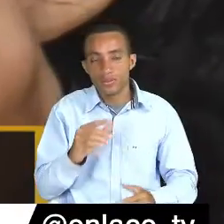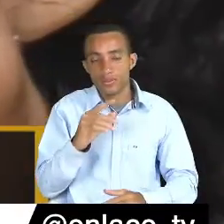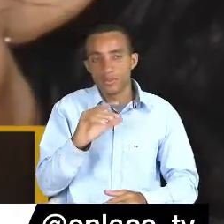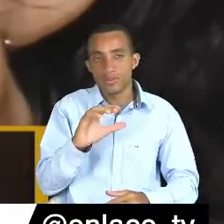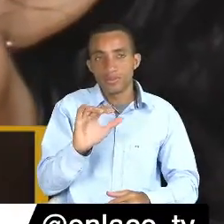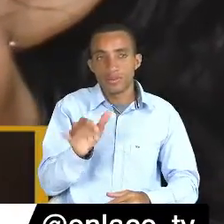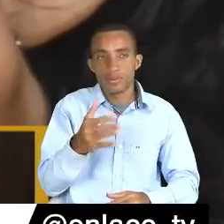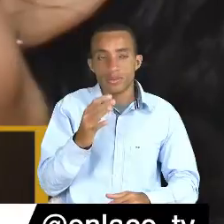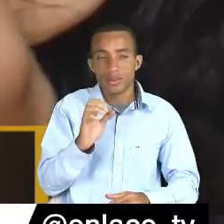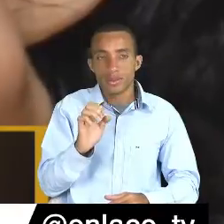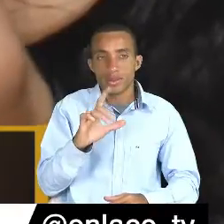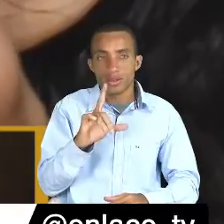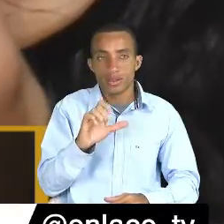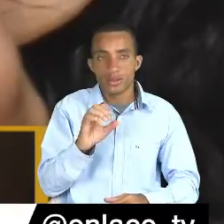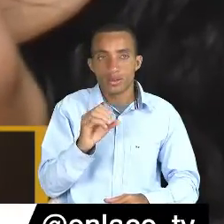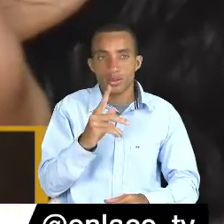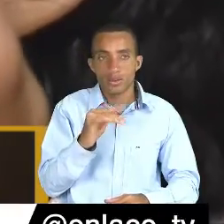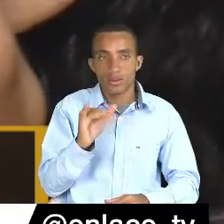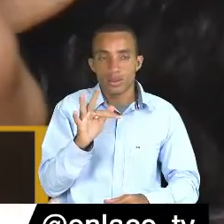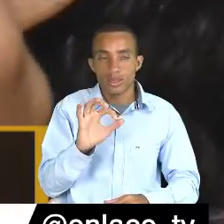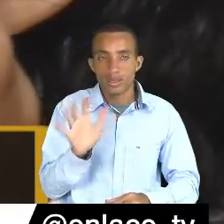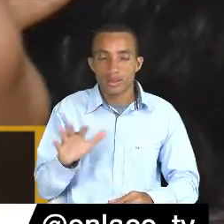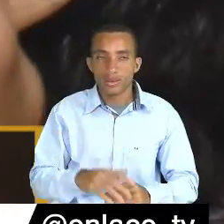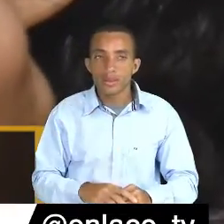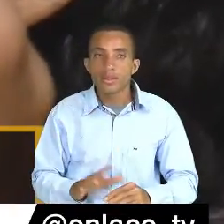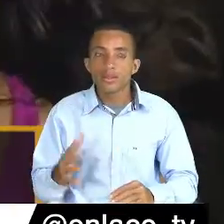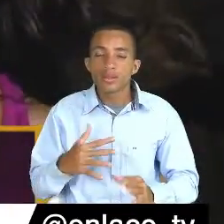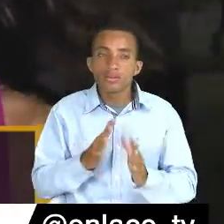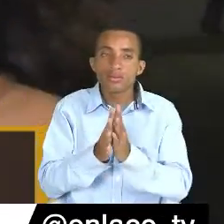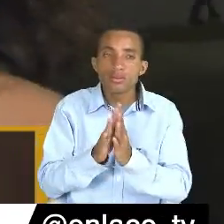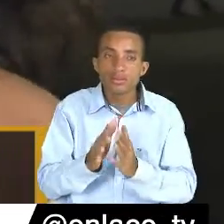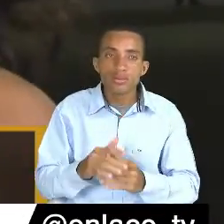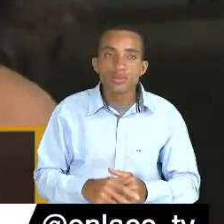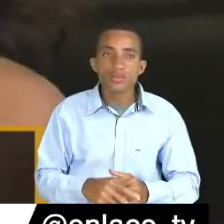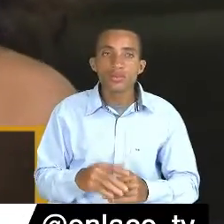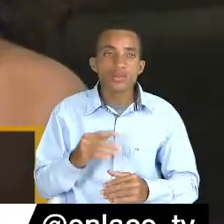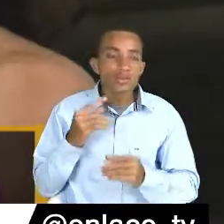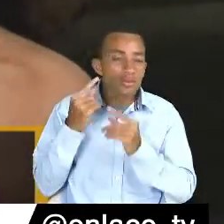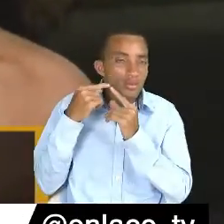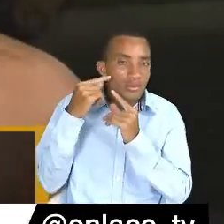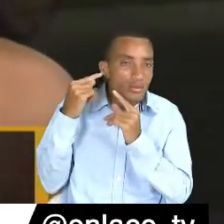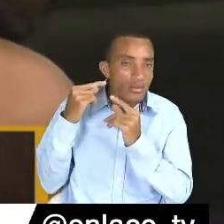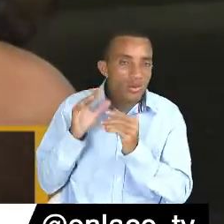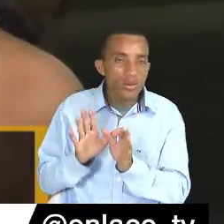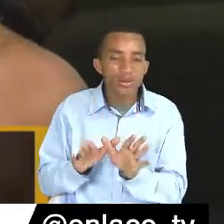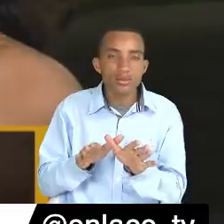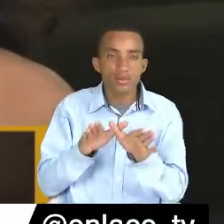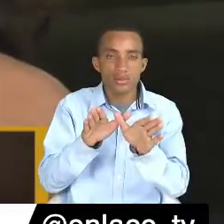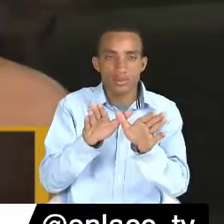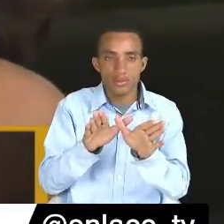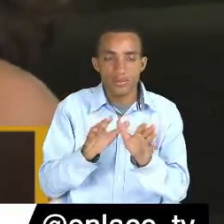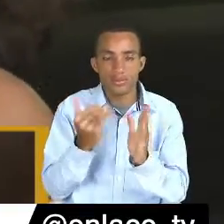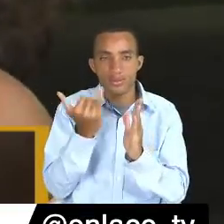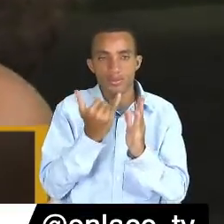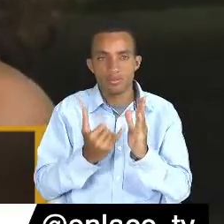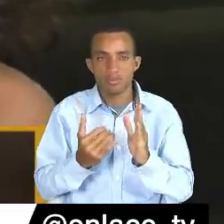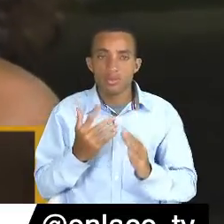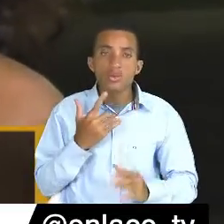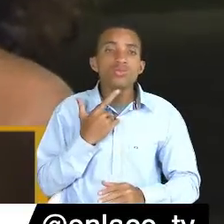Por supuesto, los protagonistas de esta actividad cuentan su experiencia. ¿Y qué dibujo te hicieron? Una mariposa. ¿Y si te